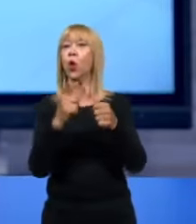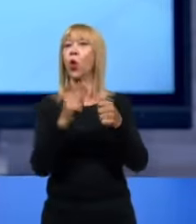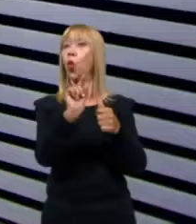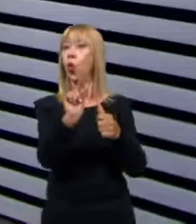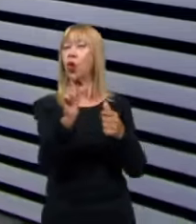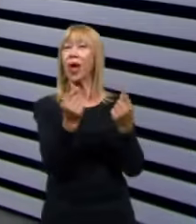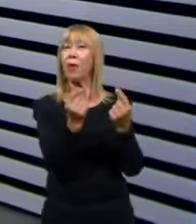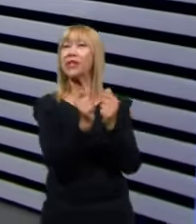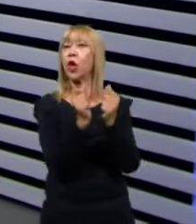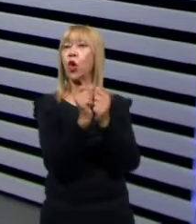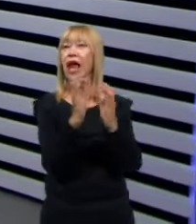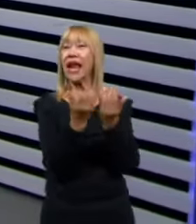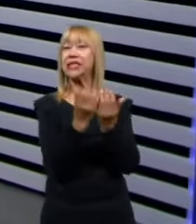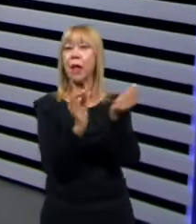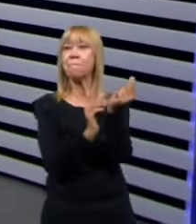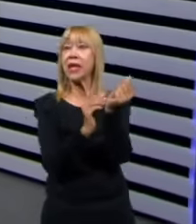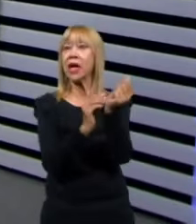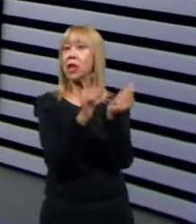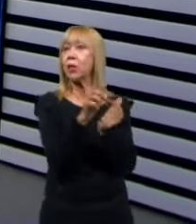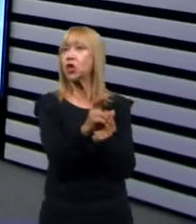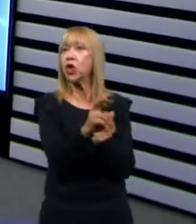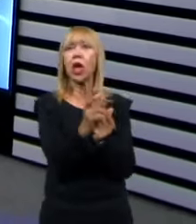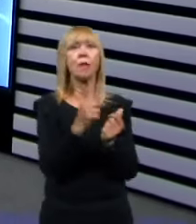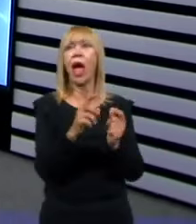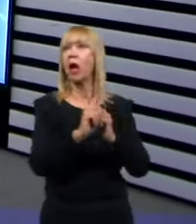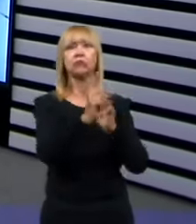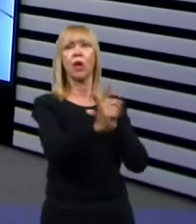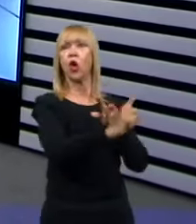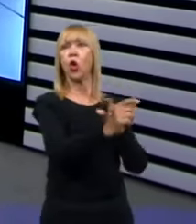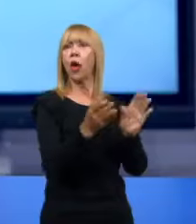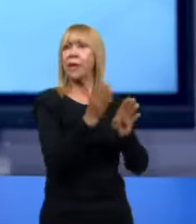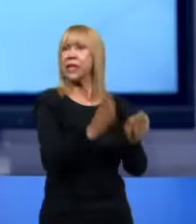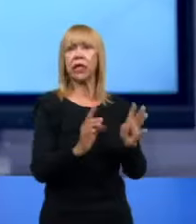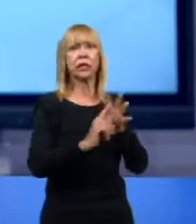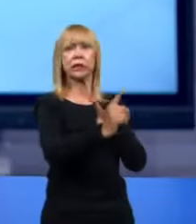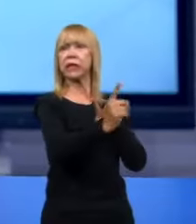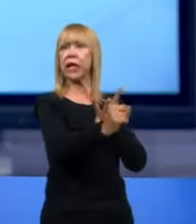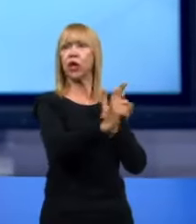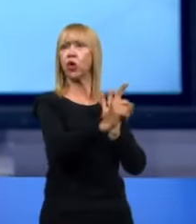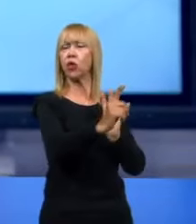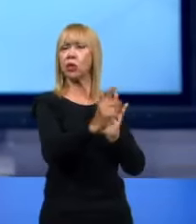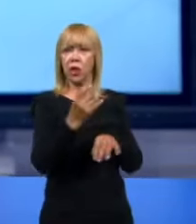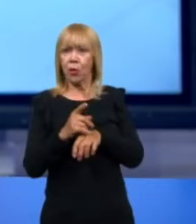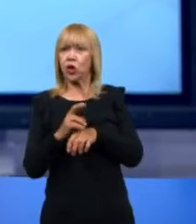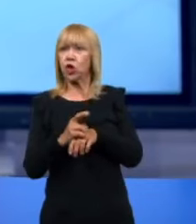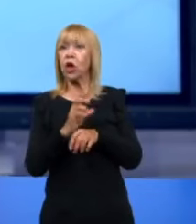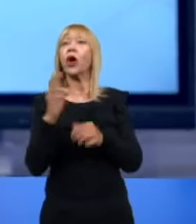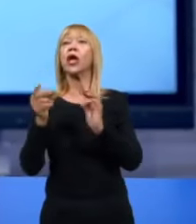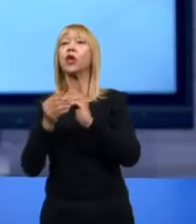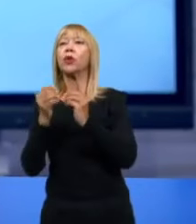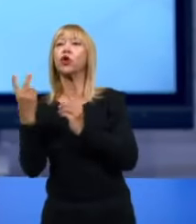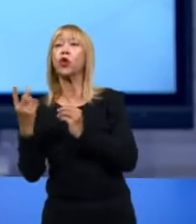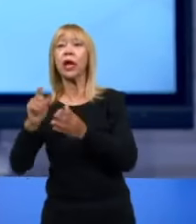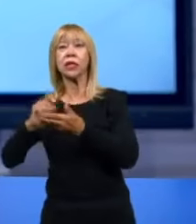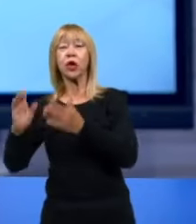¿qué vamos a hacer con la clase médica del país que va en fuga? Los especialistas, sobre todo, se han ido de la isla. Y número dos, que